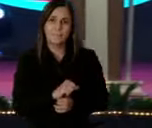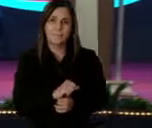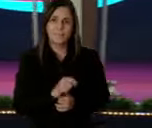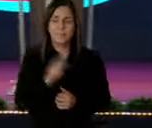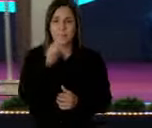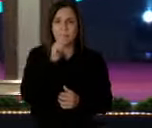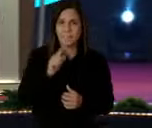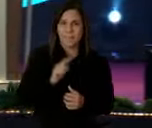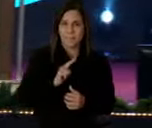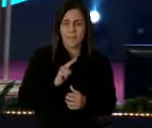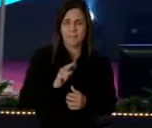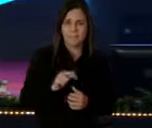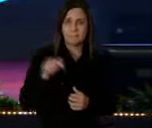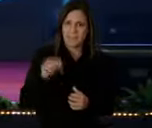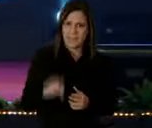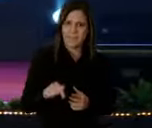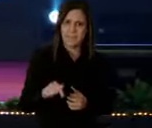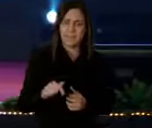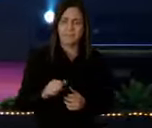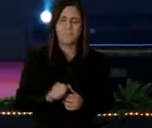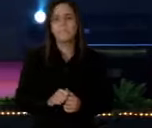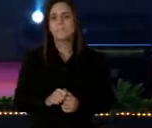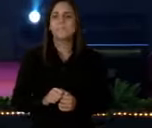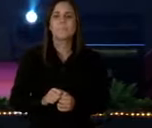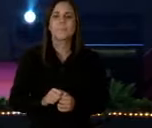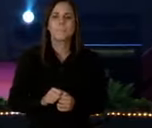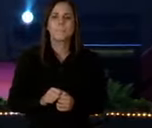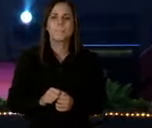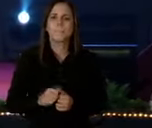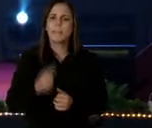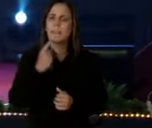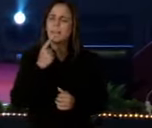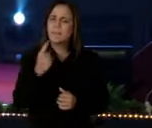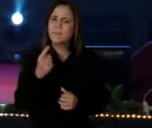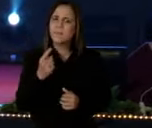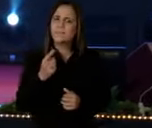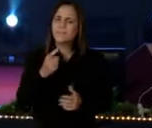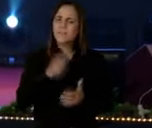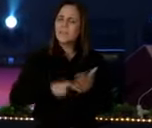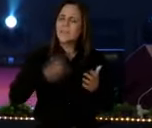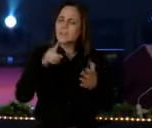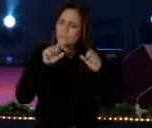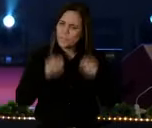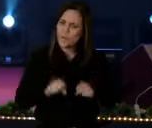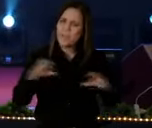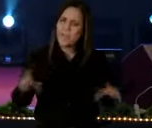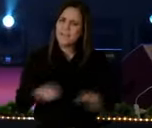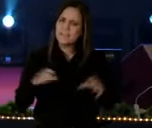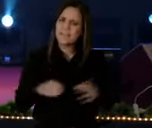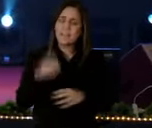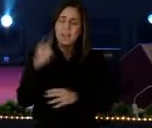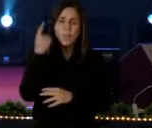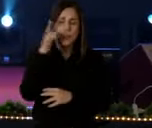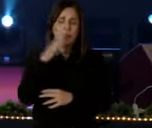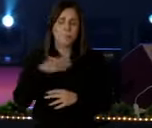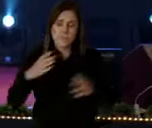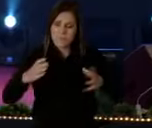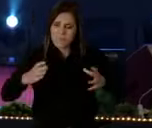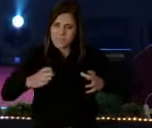casa, una de nuestras ingenieras de sonido, y le dije, ¿qué puedes hacer por mí? Porque mis discos, la